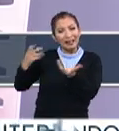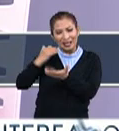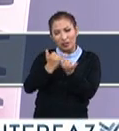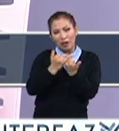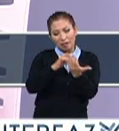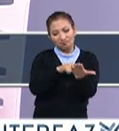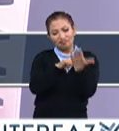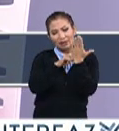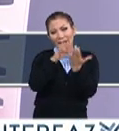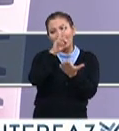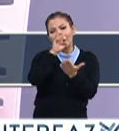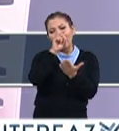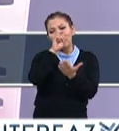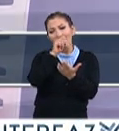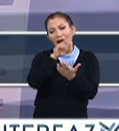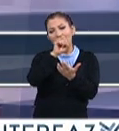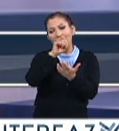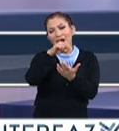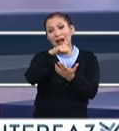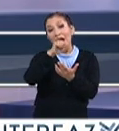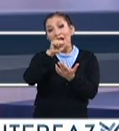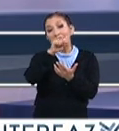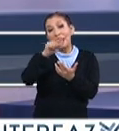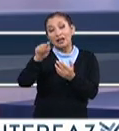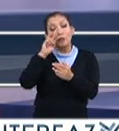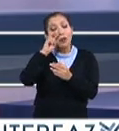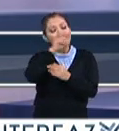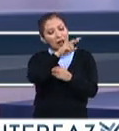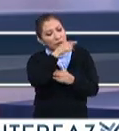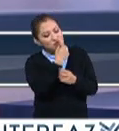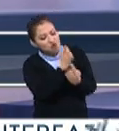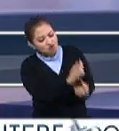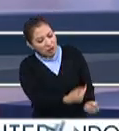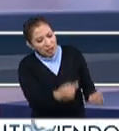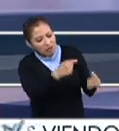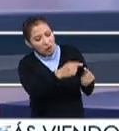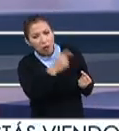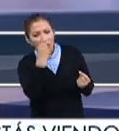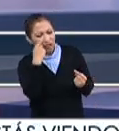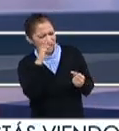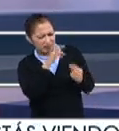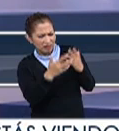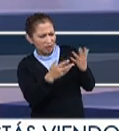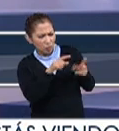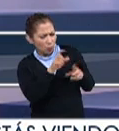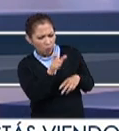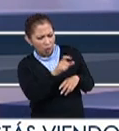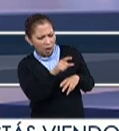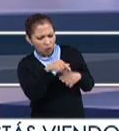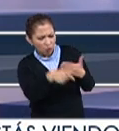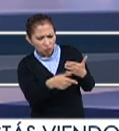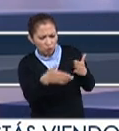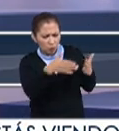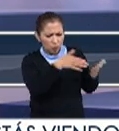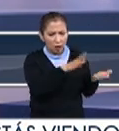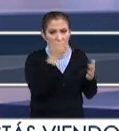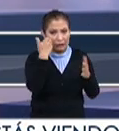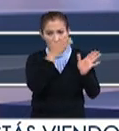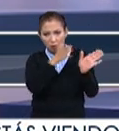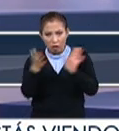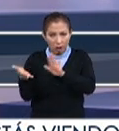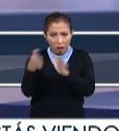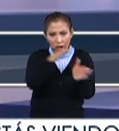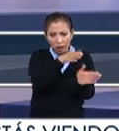Radwan Nazar al hablarnos de esa infancia que recupera, va y viene. Nunca tienes bien claro en qué momento estás, porque juega mucho con el